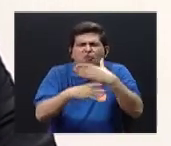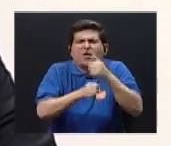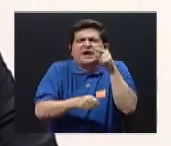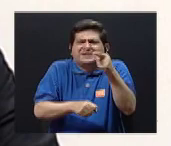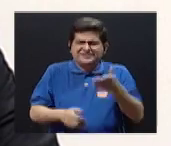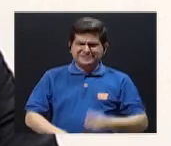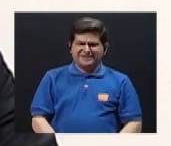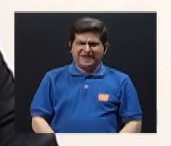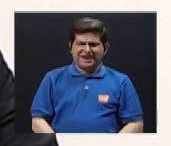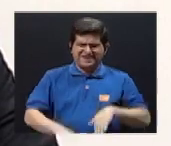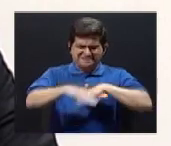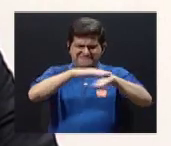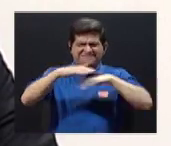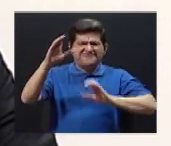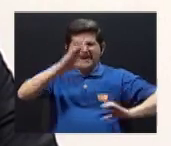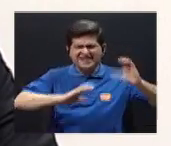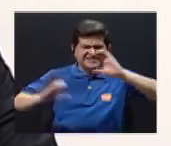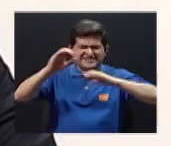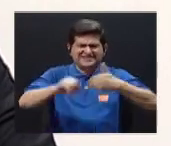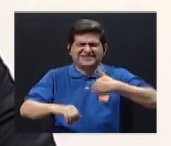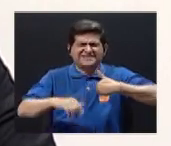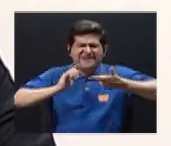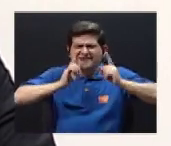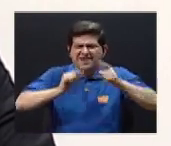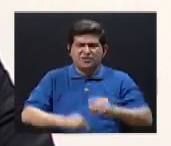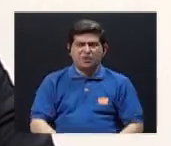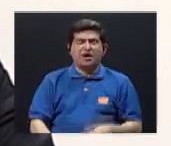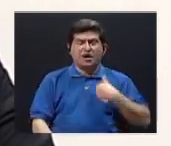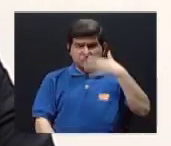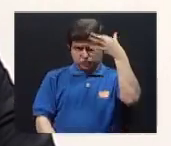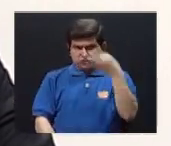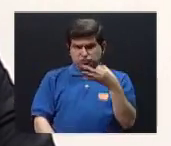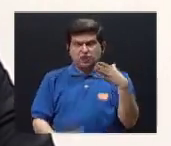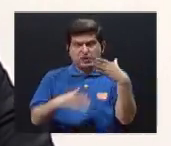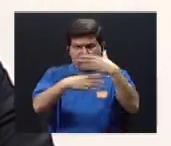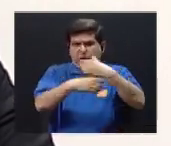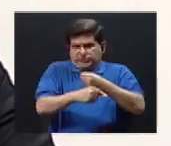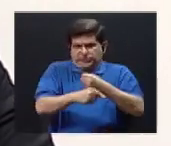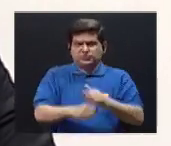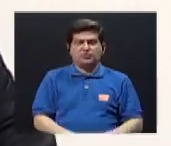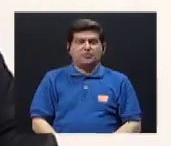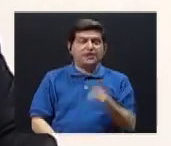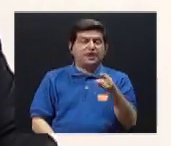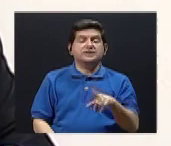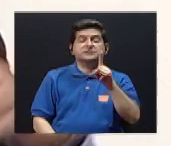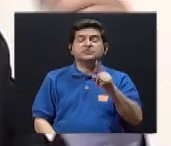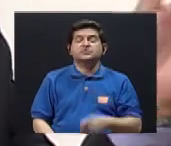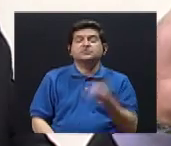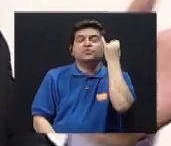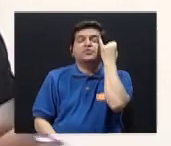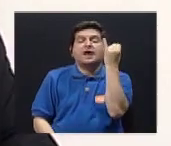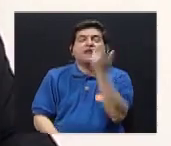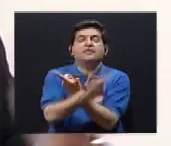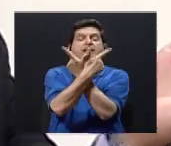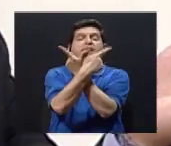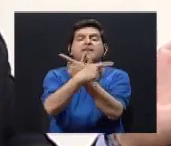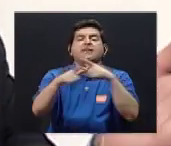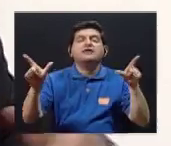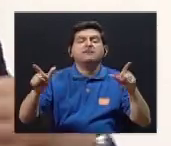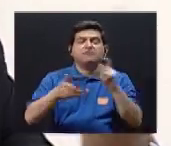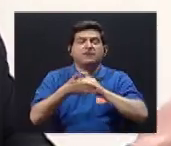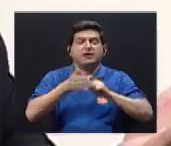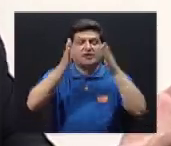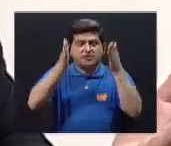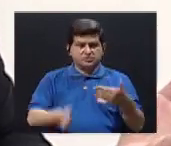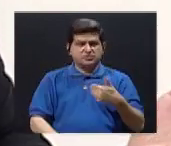hicieron? O, uh-huh. o ¿con qué fundamento científico tienen ustedes? Yo creo que lo que resumo es, esta es una versión libre